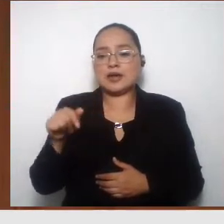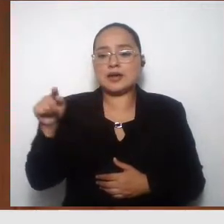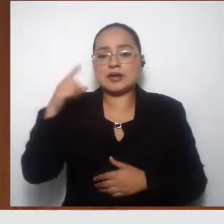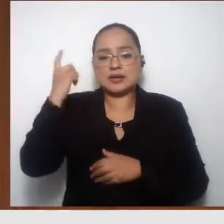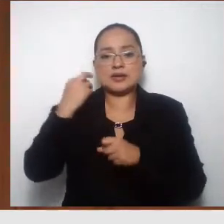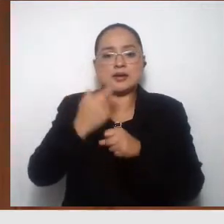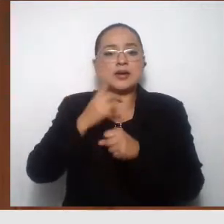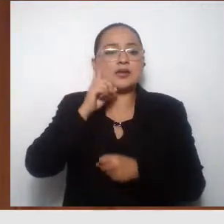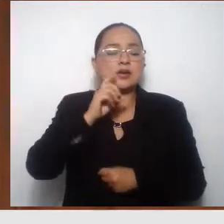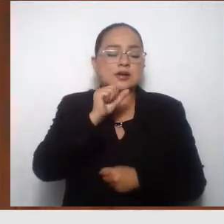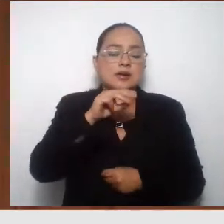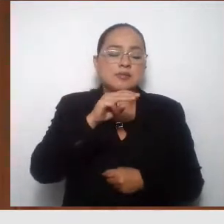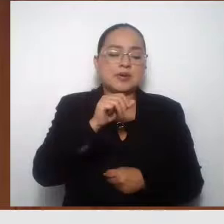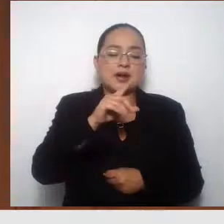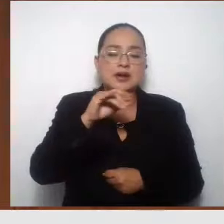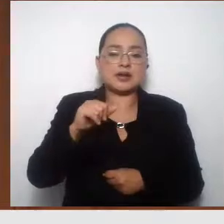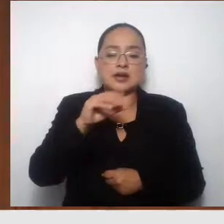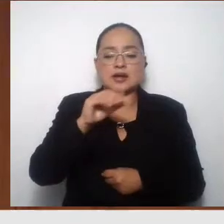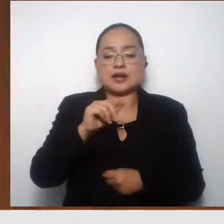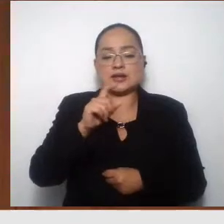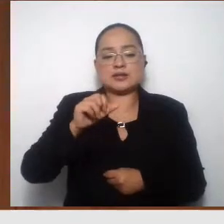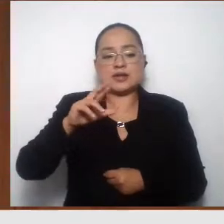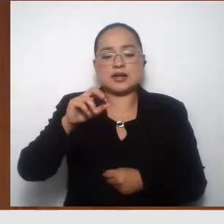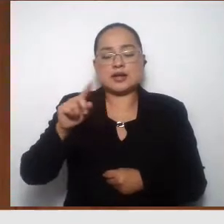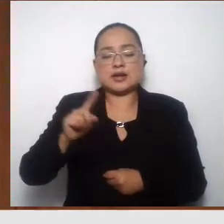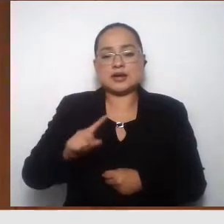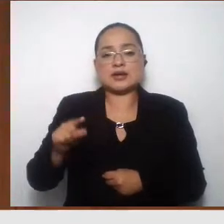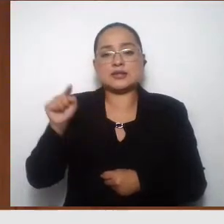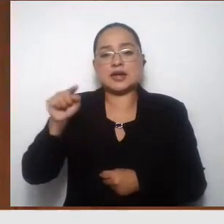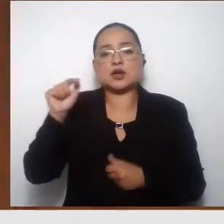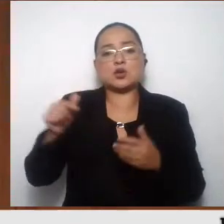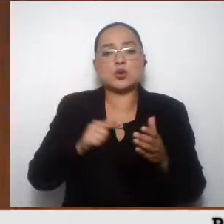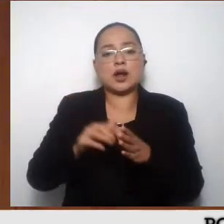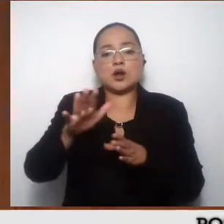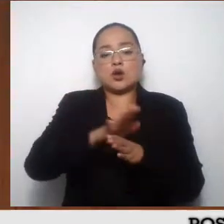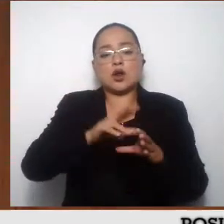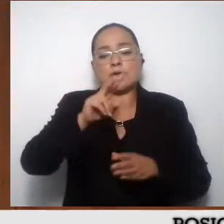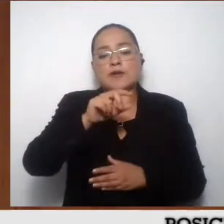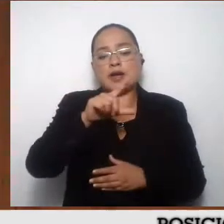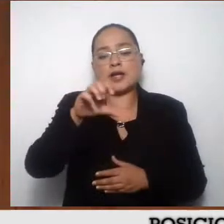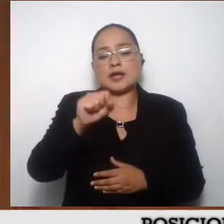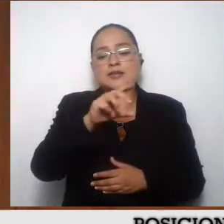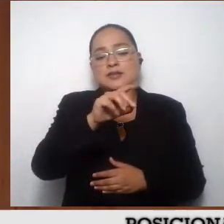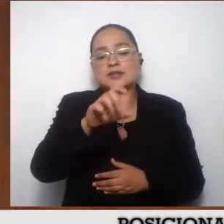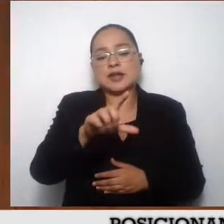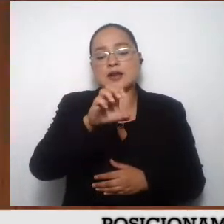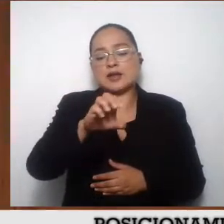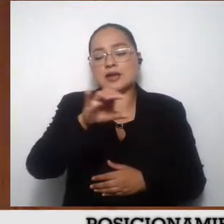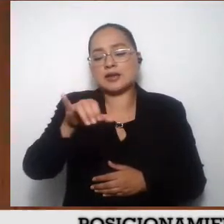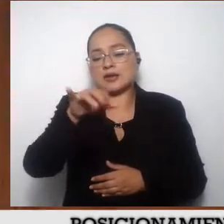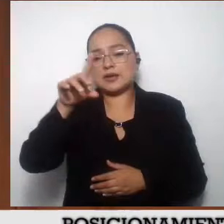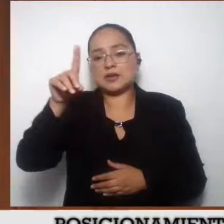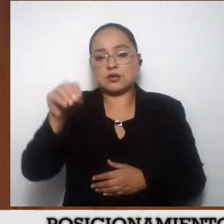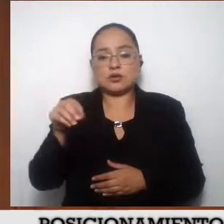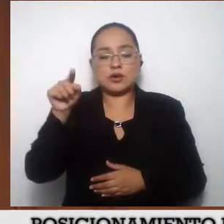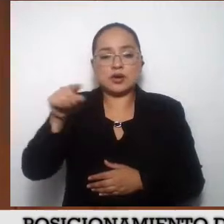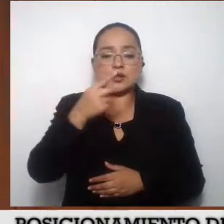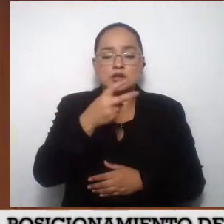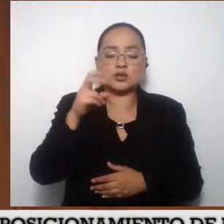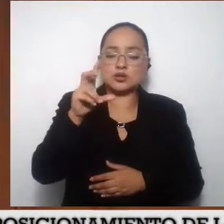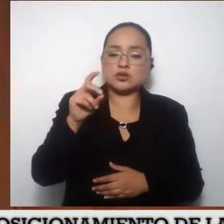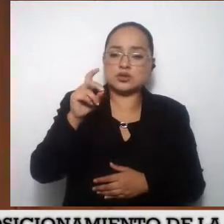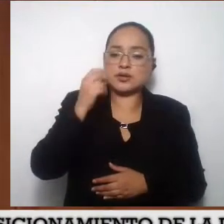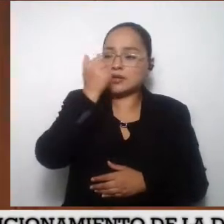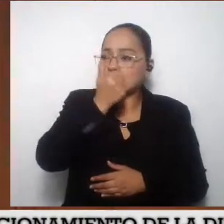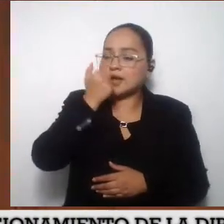Amalia Cázares Guido, ubicado en Colonia Valles del Ejido. Cuenta con 230